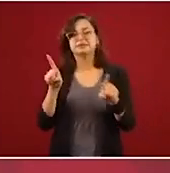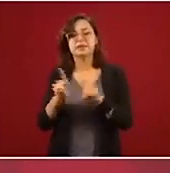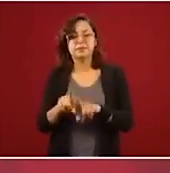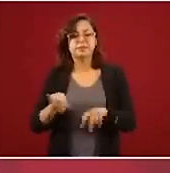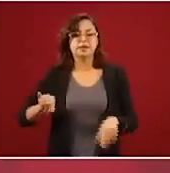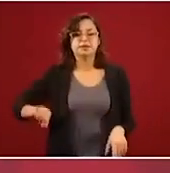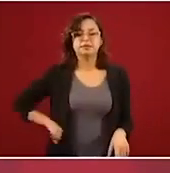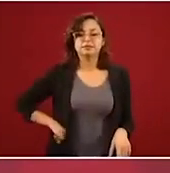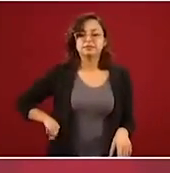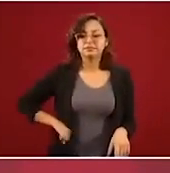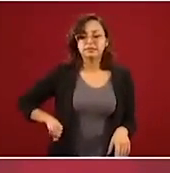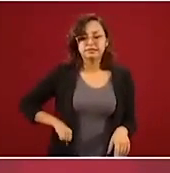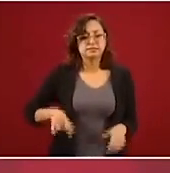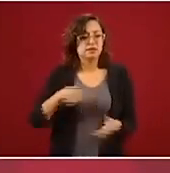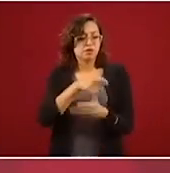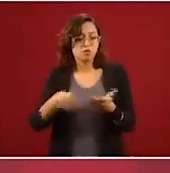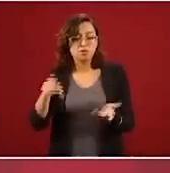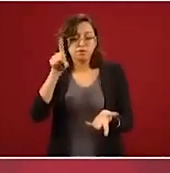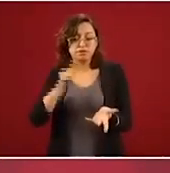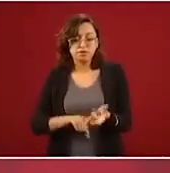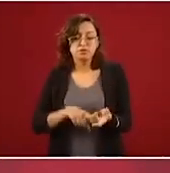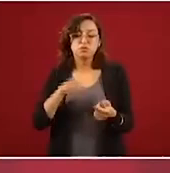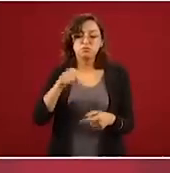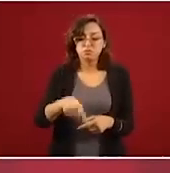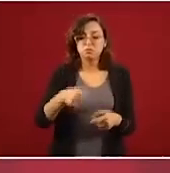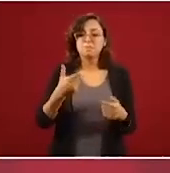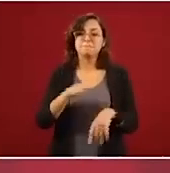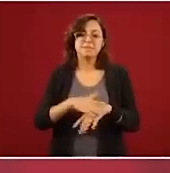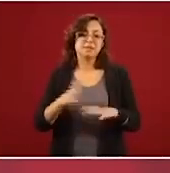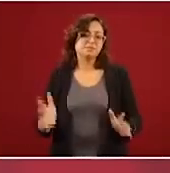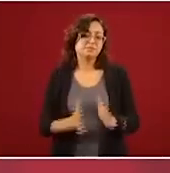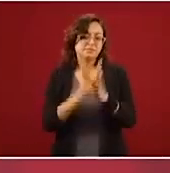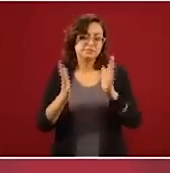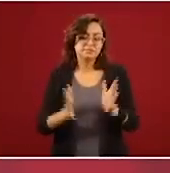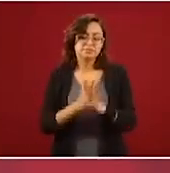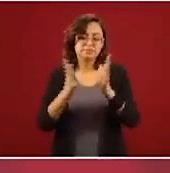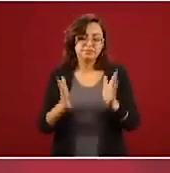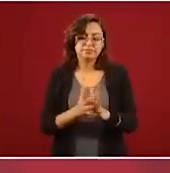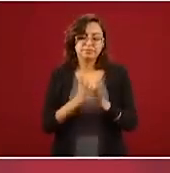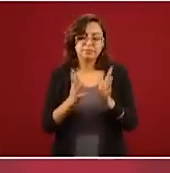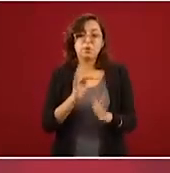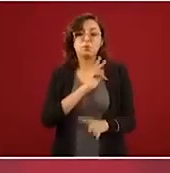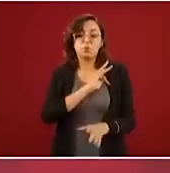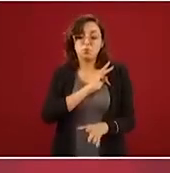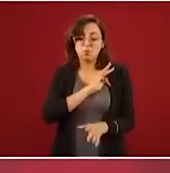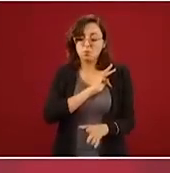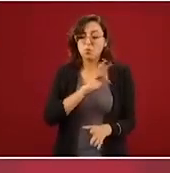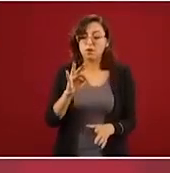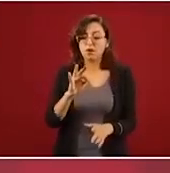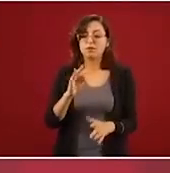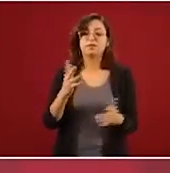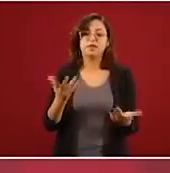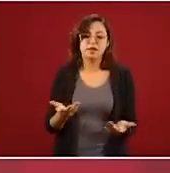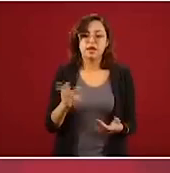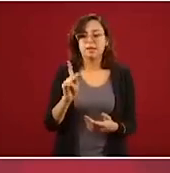interesa que en esas compras públicas participen, tengan una participación cuando haya posibilidad de las